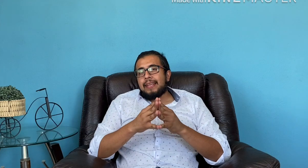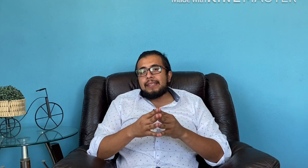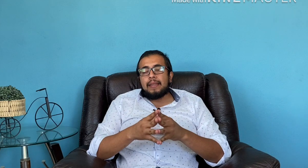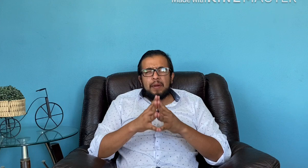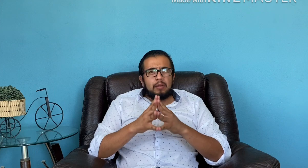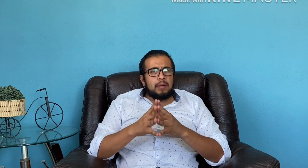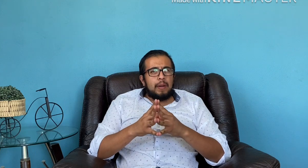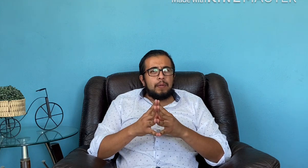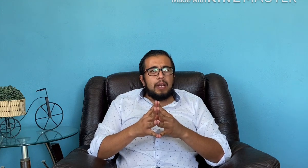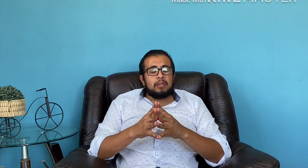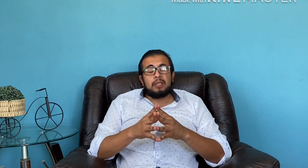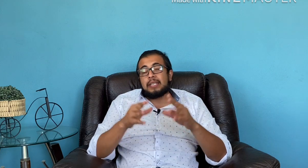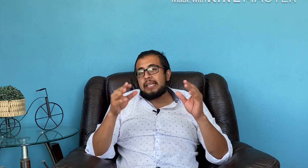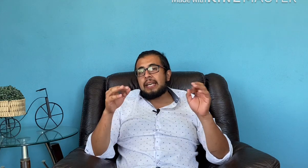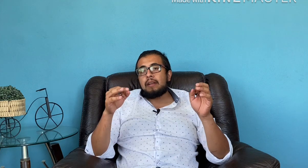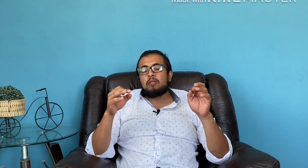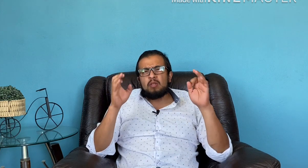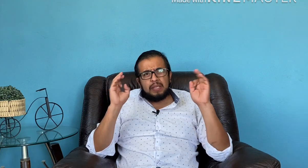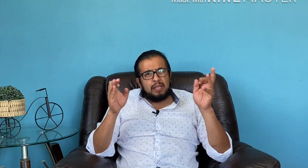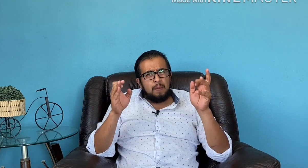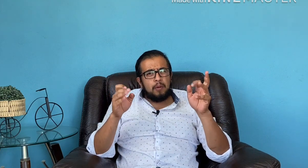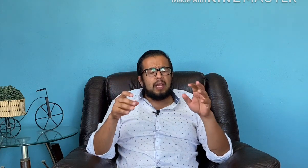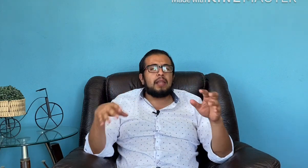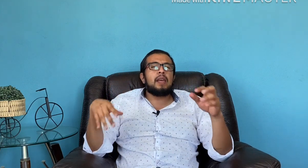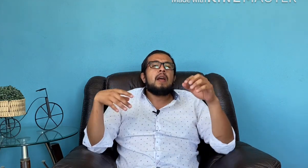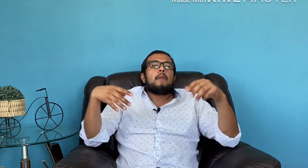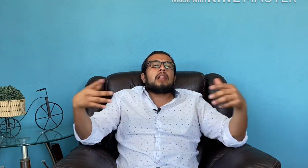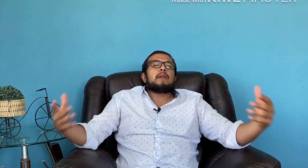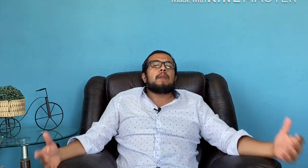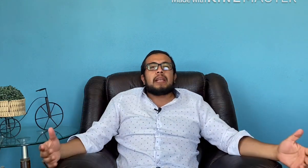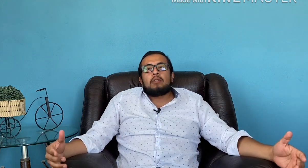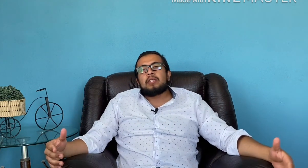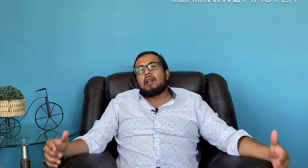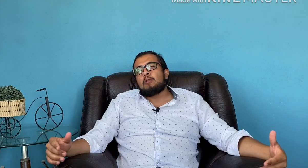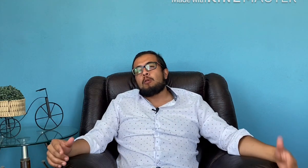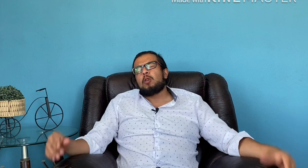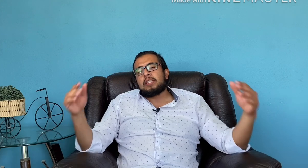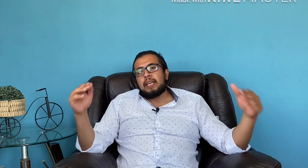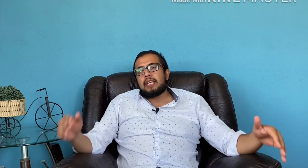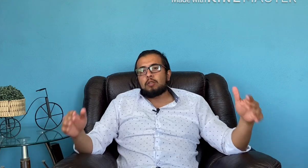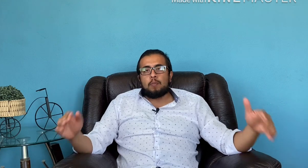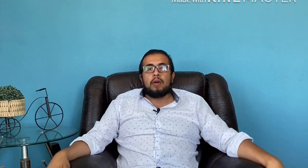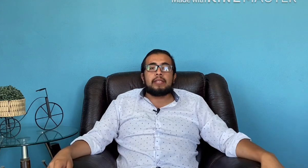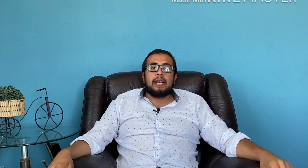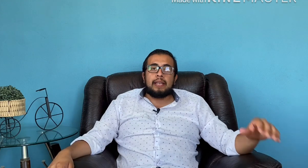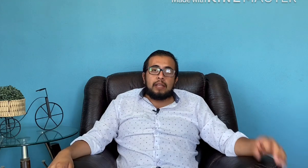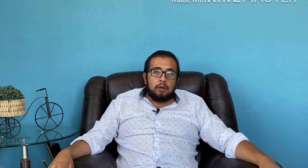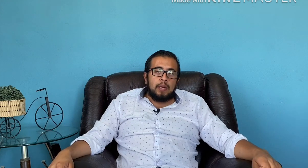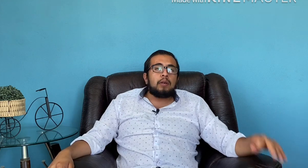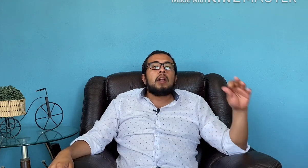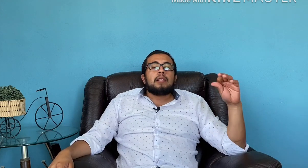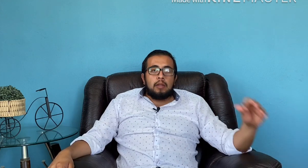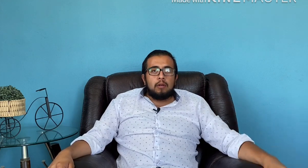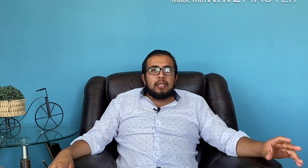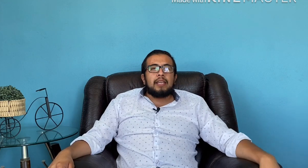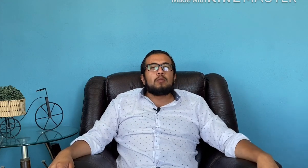Neta, de este tamaño se van a poner las cosas y creo yo es bastante importante por las implicaciones o las conclusiones que de esto se puedan sacar. Quédate